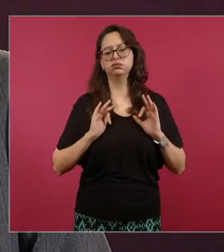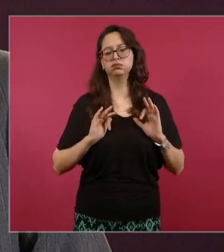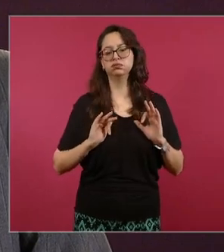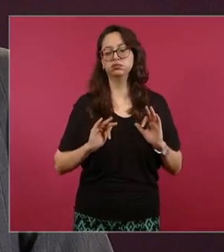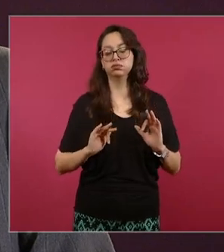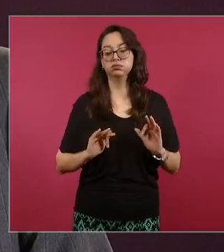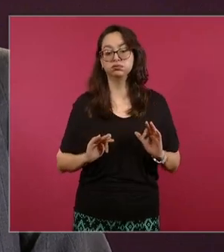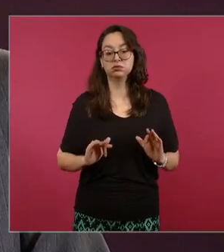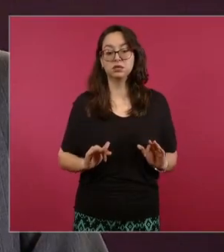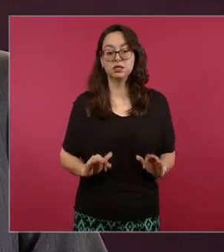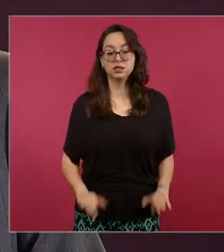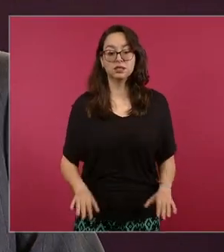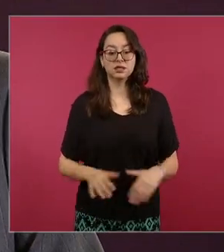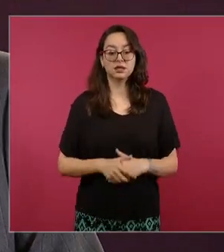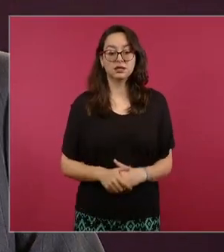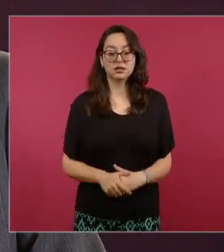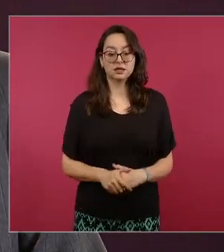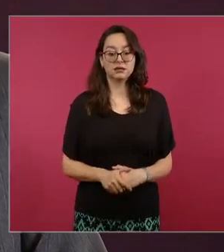porque